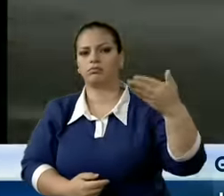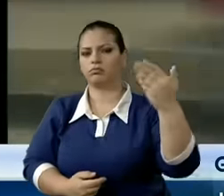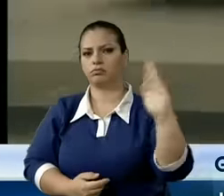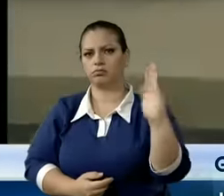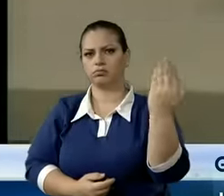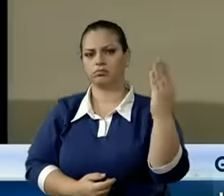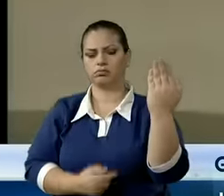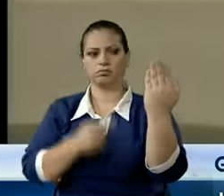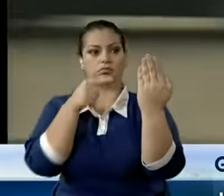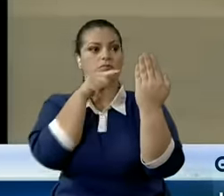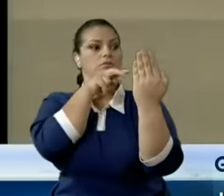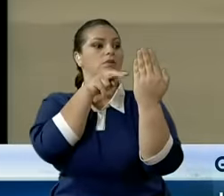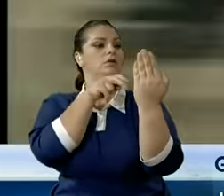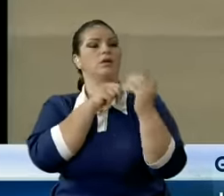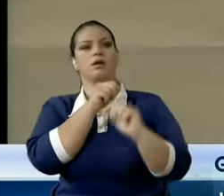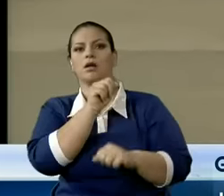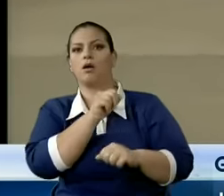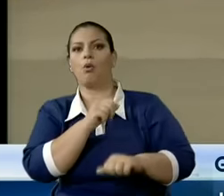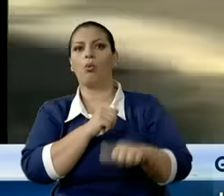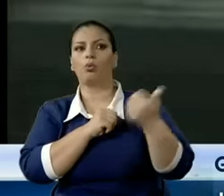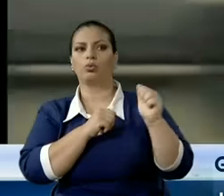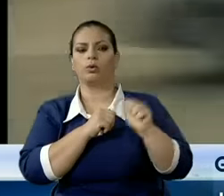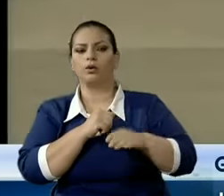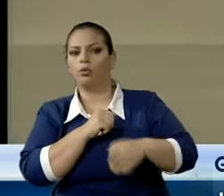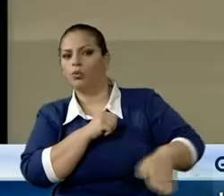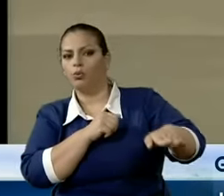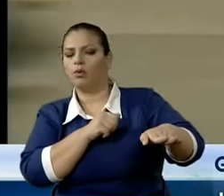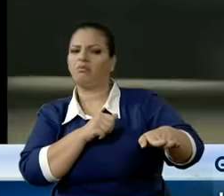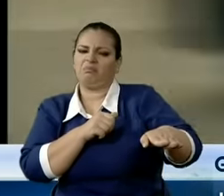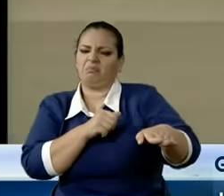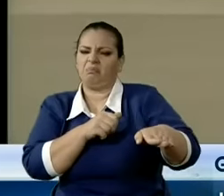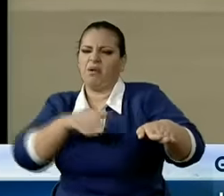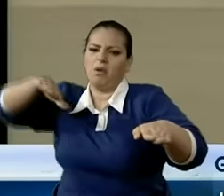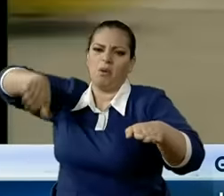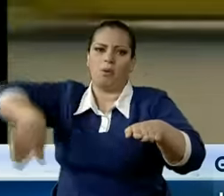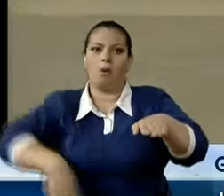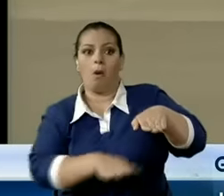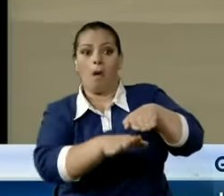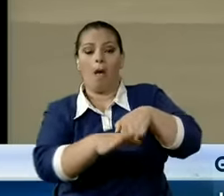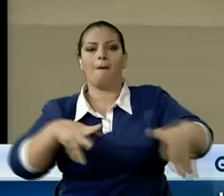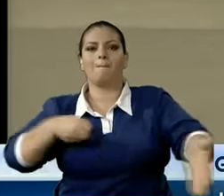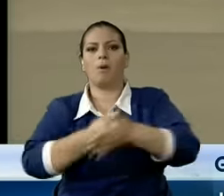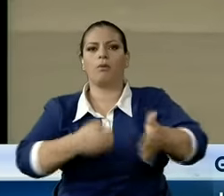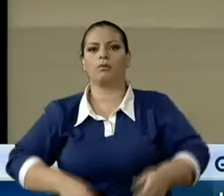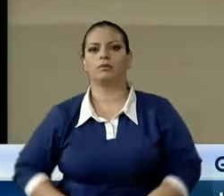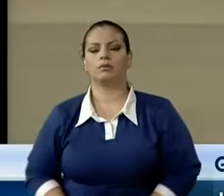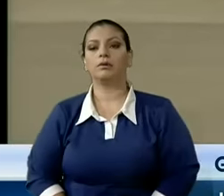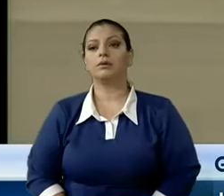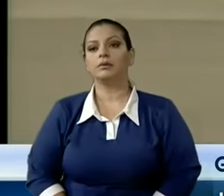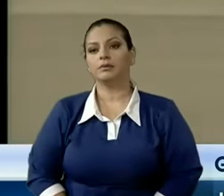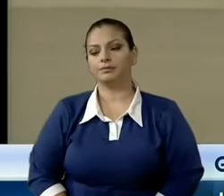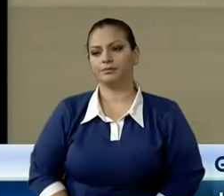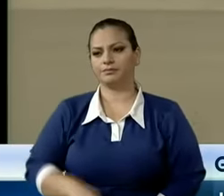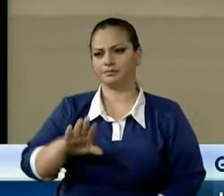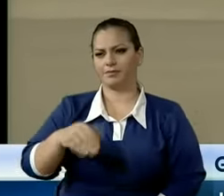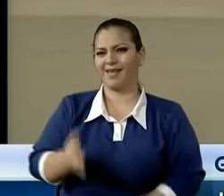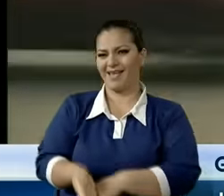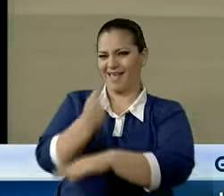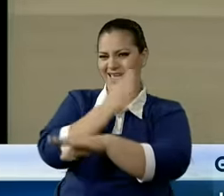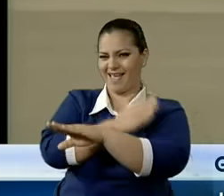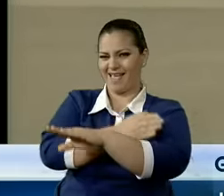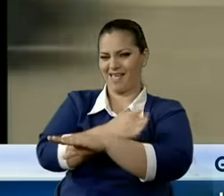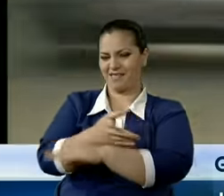precisamente controlando que este tipo de contravención no se cometa. Volviendo al caso de los radares, el otro día nuestro compañero Hugo Gavilanes precisamente